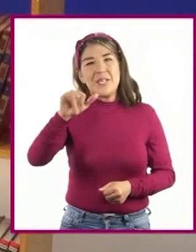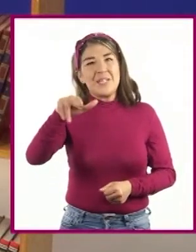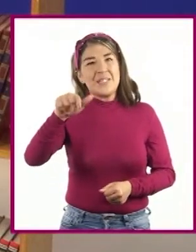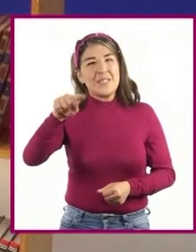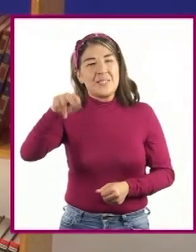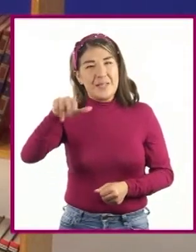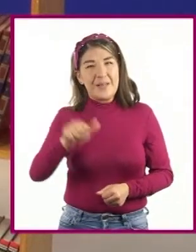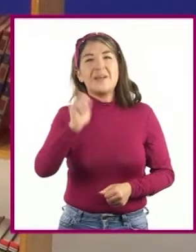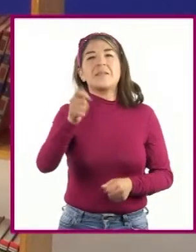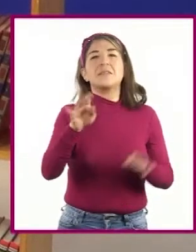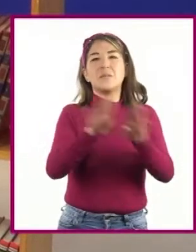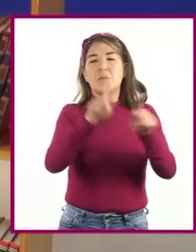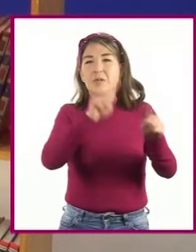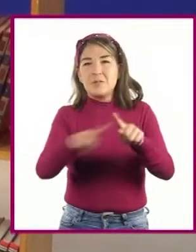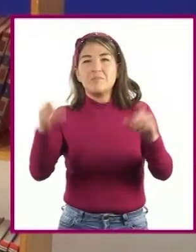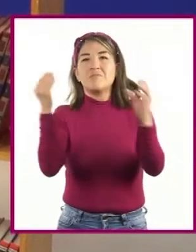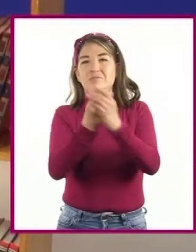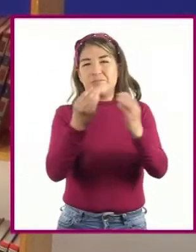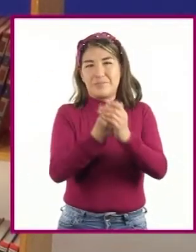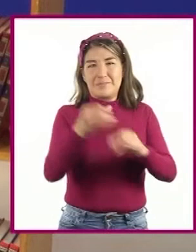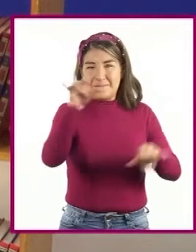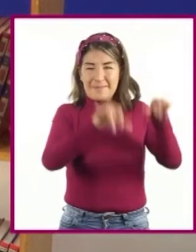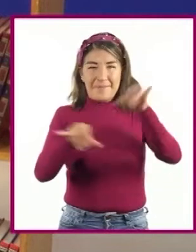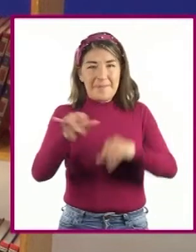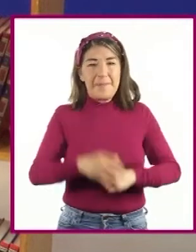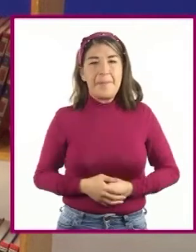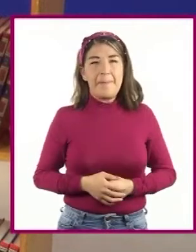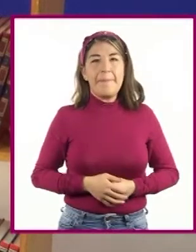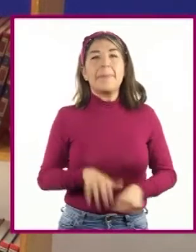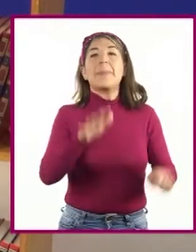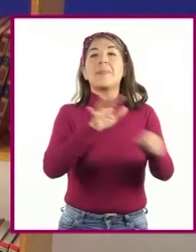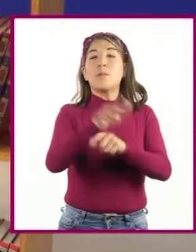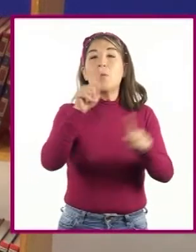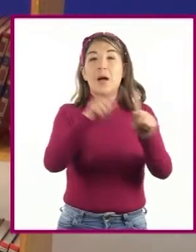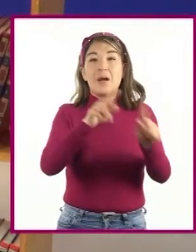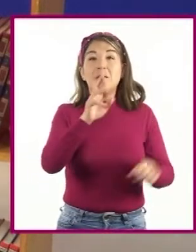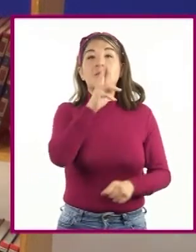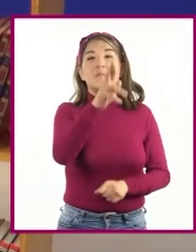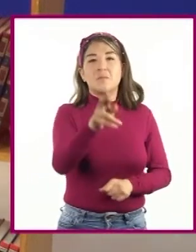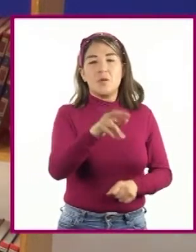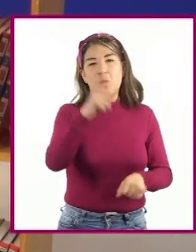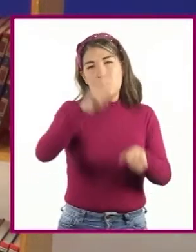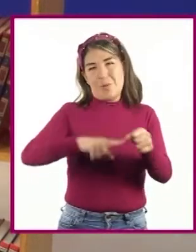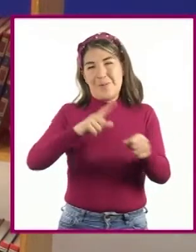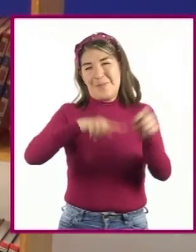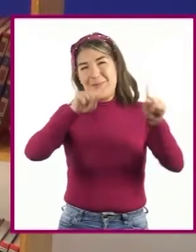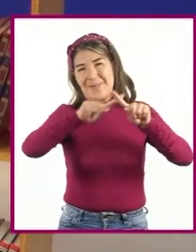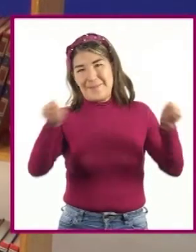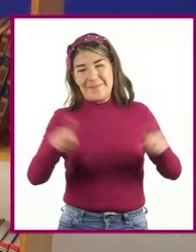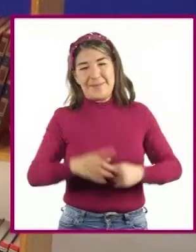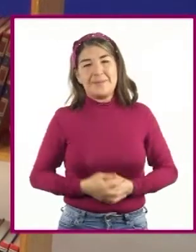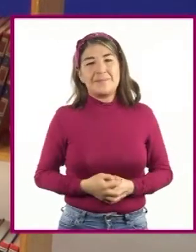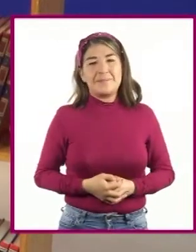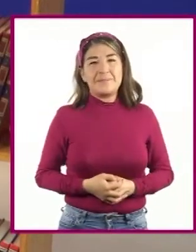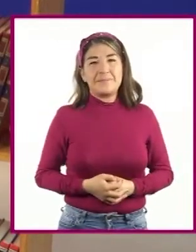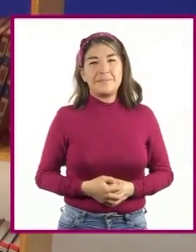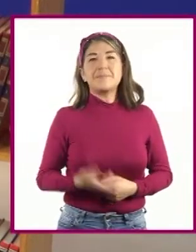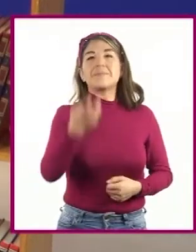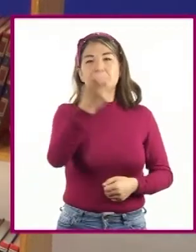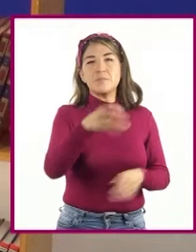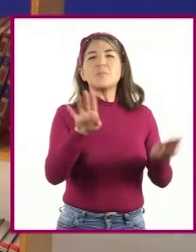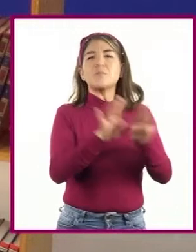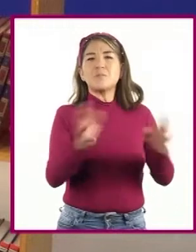con los ácidos y con las bases, de manera que el producto resultante adquiere un color distinto. Así es